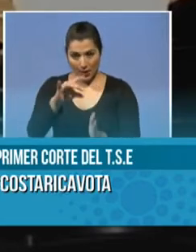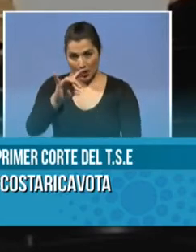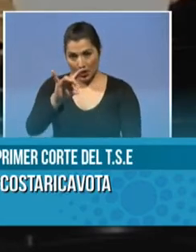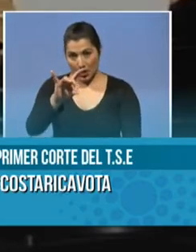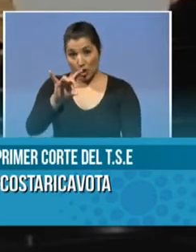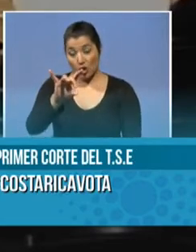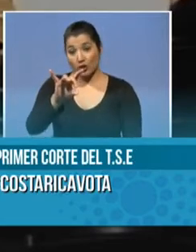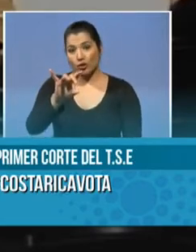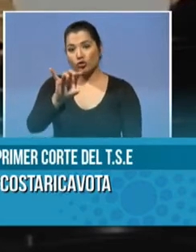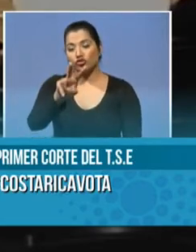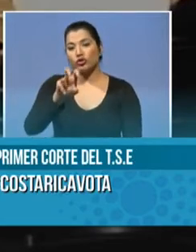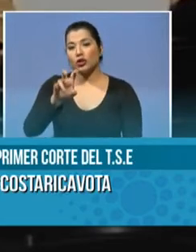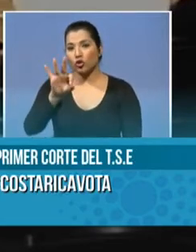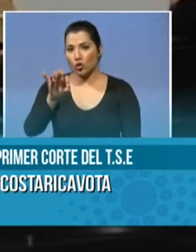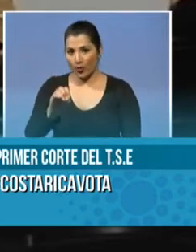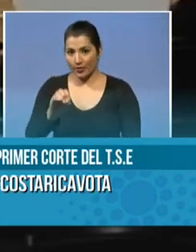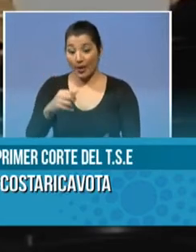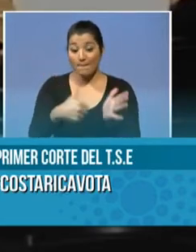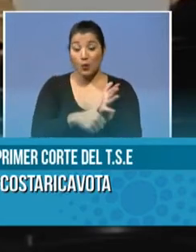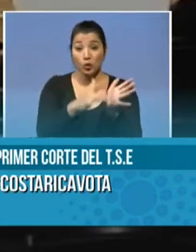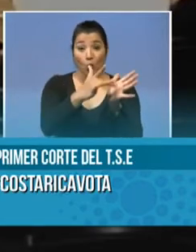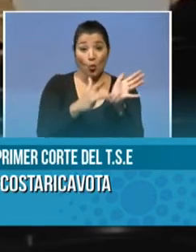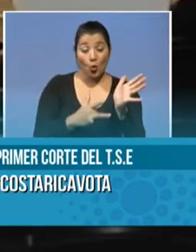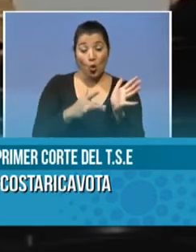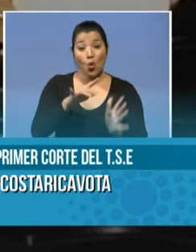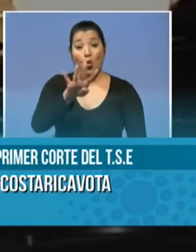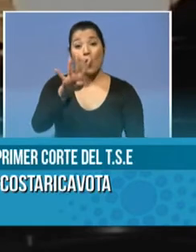18.290. Votos blancos,